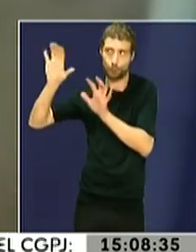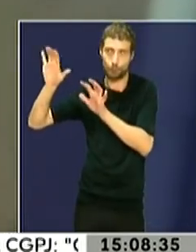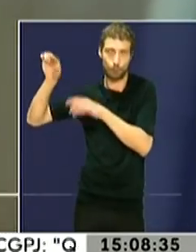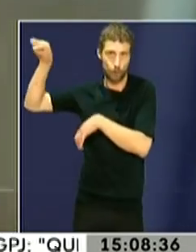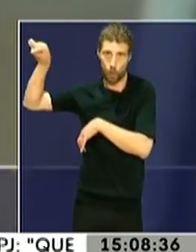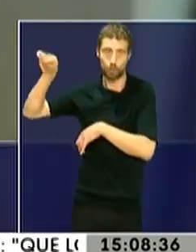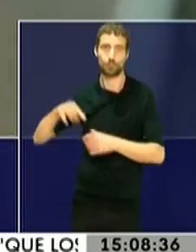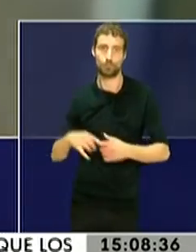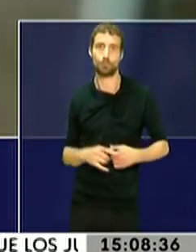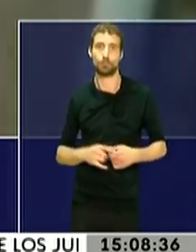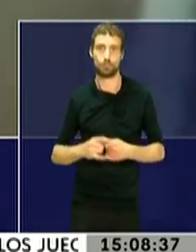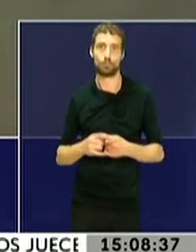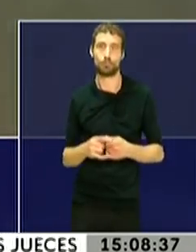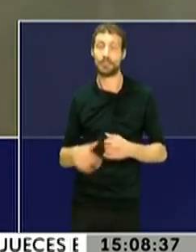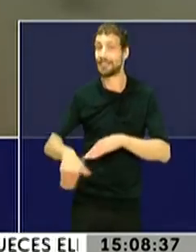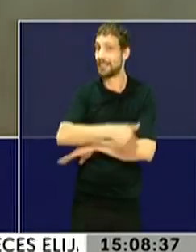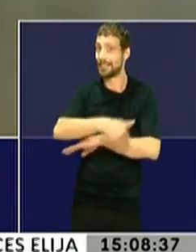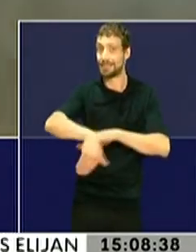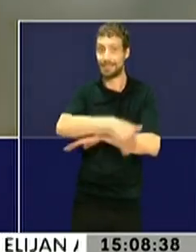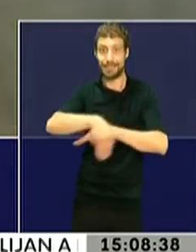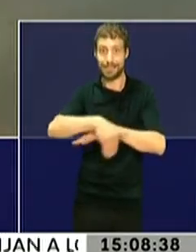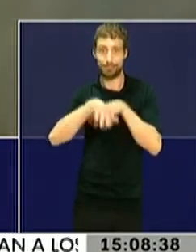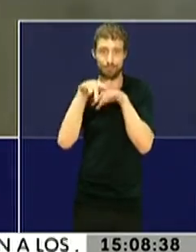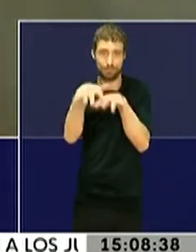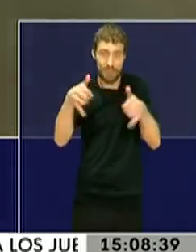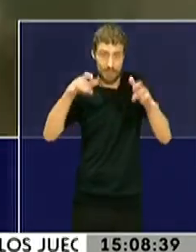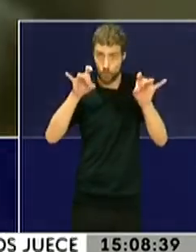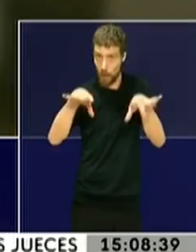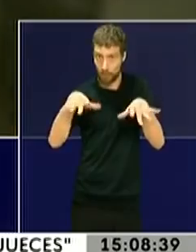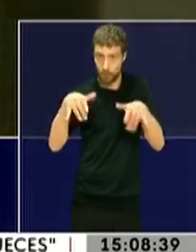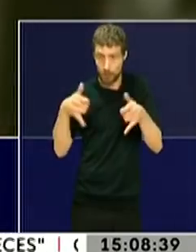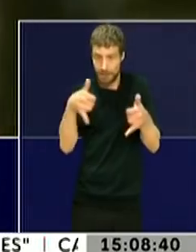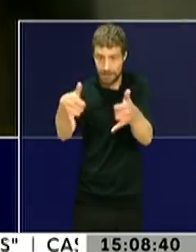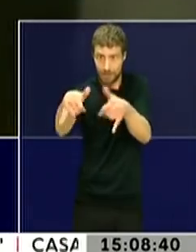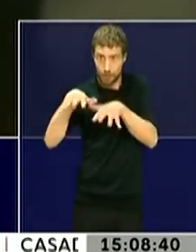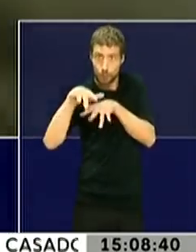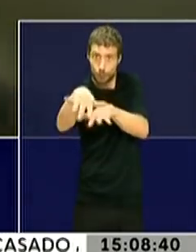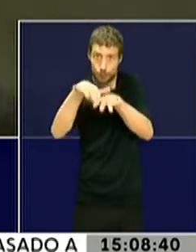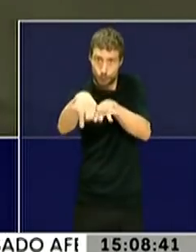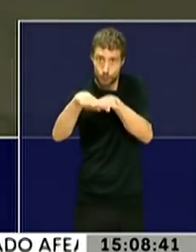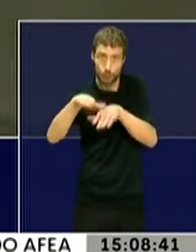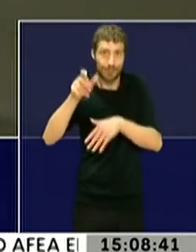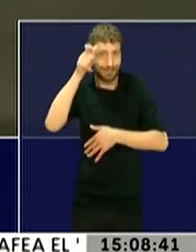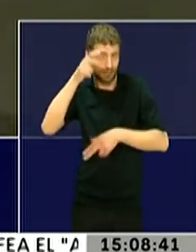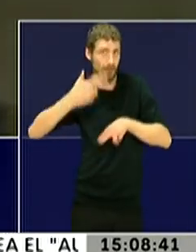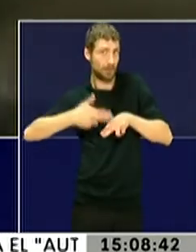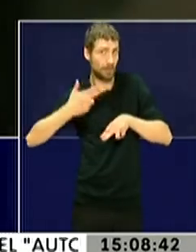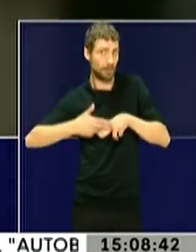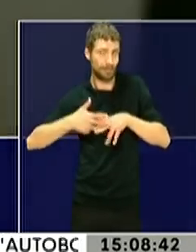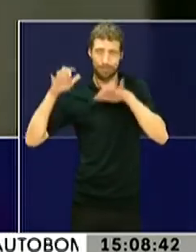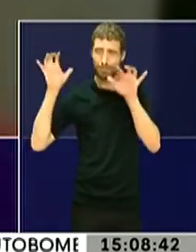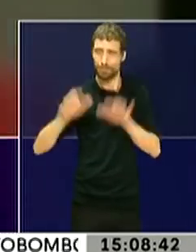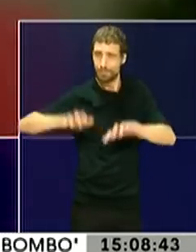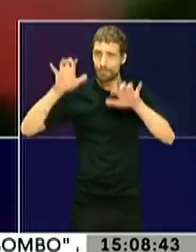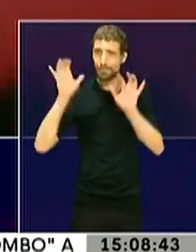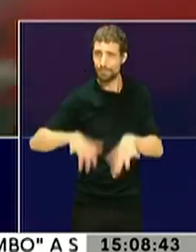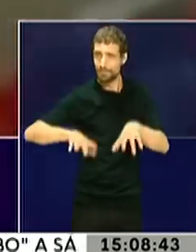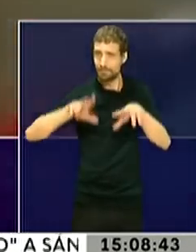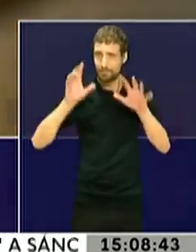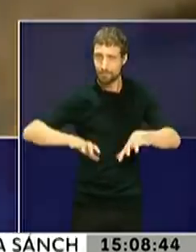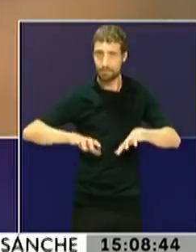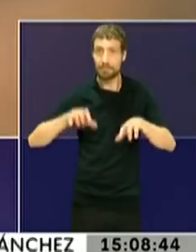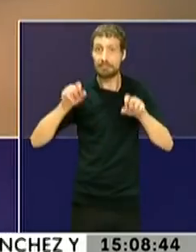Calles convertidas en auténticos y peligrosos ríos. Es Alcanar, en Tarragona. No ha parado de llover en las últimas horas. Se han recogido